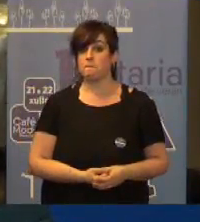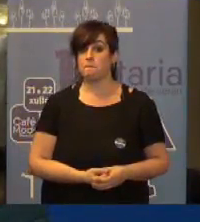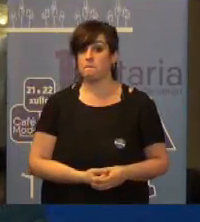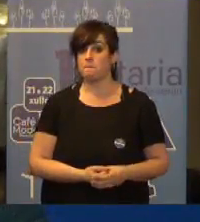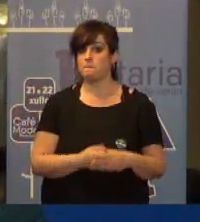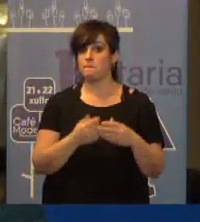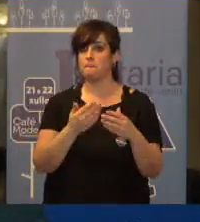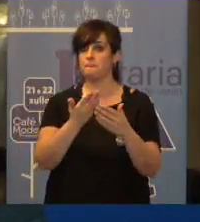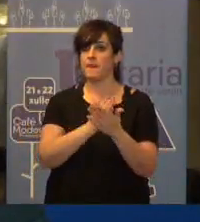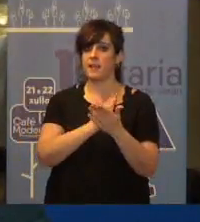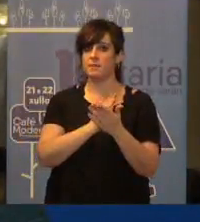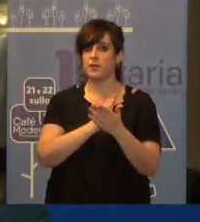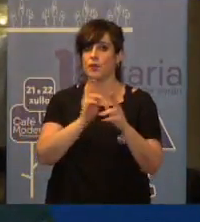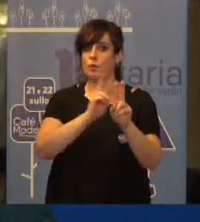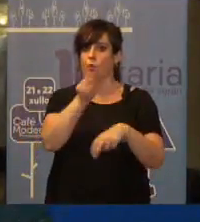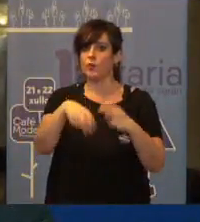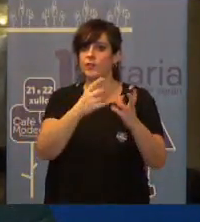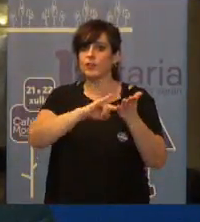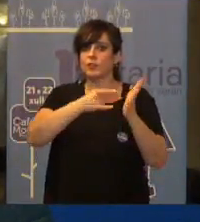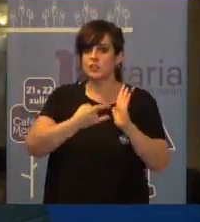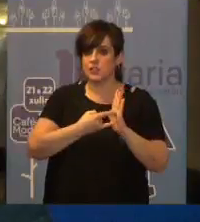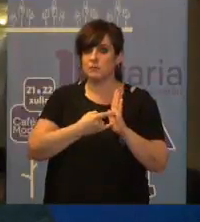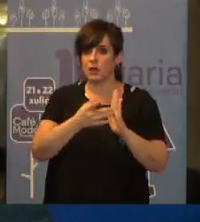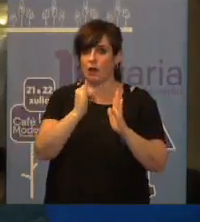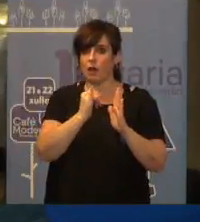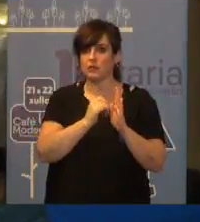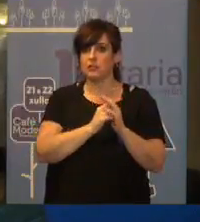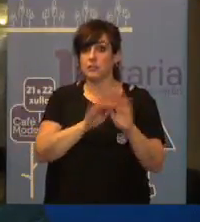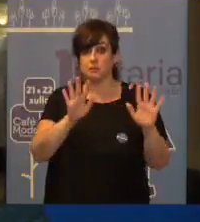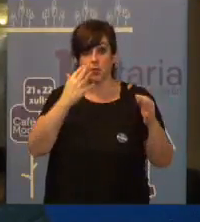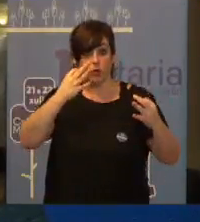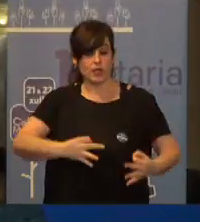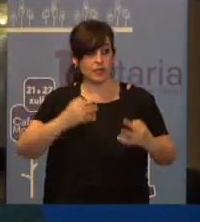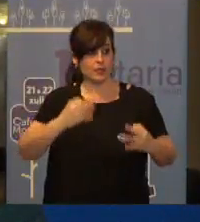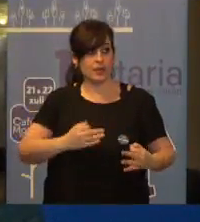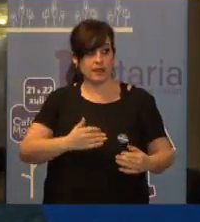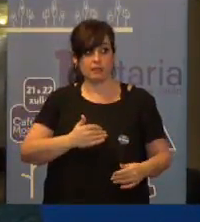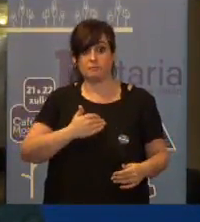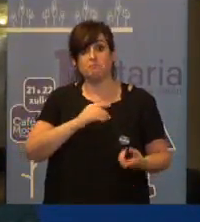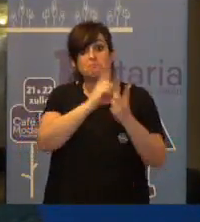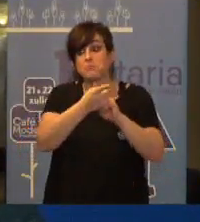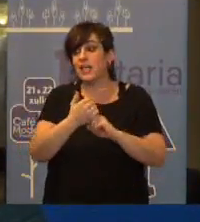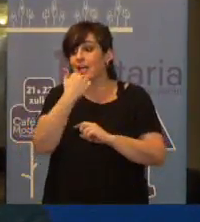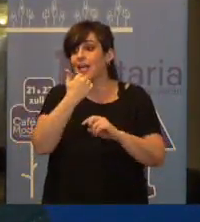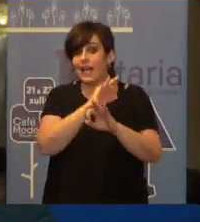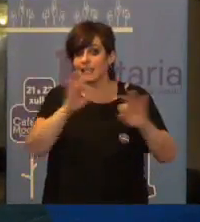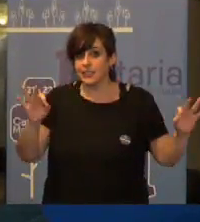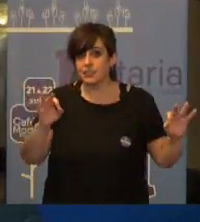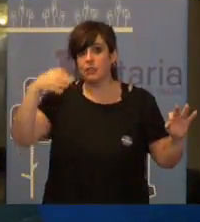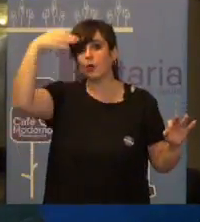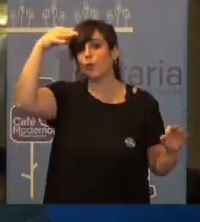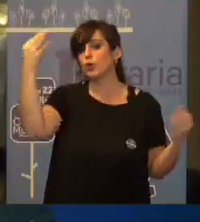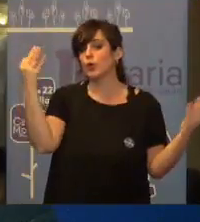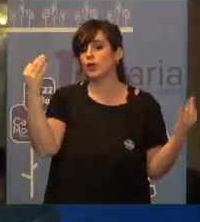fenomenais modificacións sistémicas que houve en España, de un empobrecimento generalizado, realmente o que pasou foi casi nada. E a única manifestación que houve realmente foi